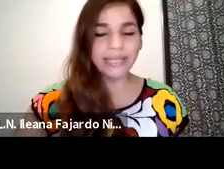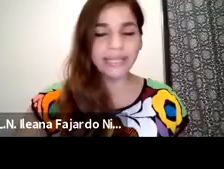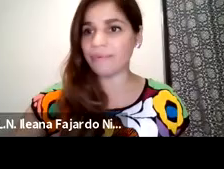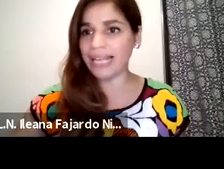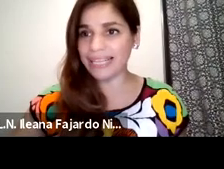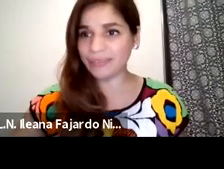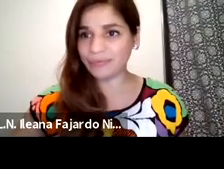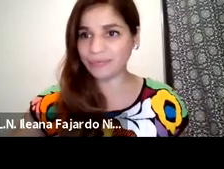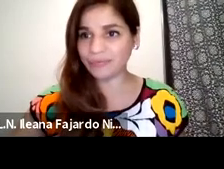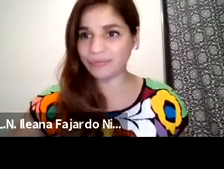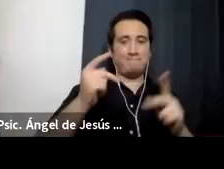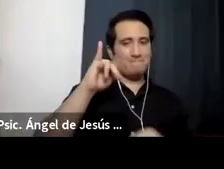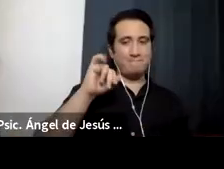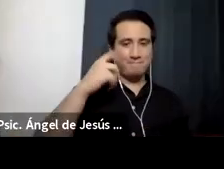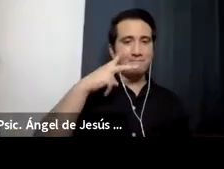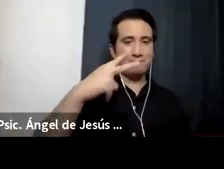Perfecto, ya se ve, ¿verdad?